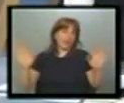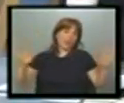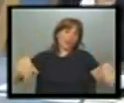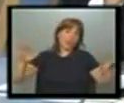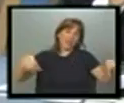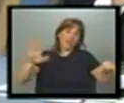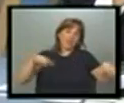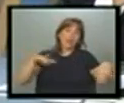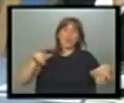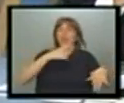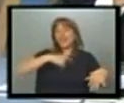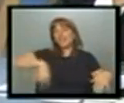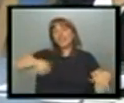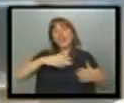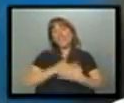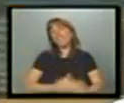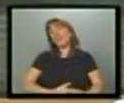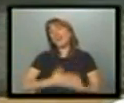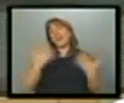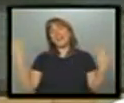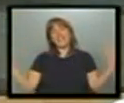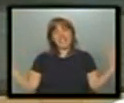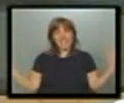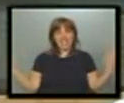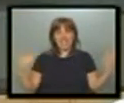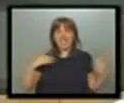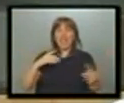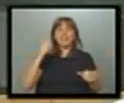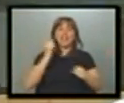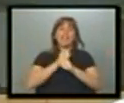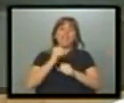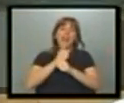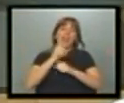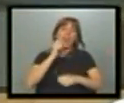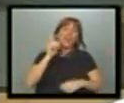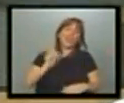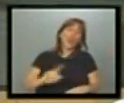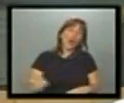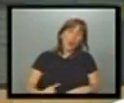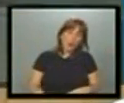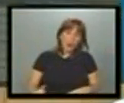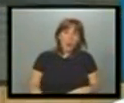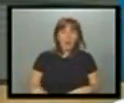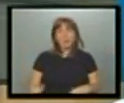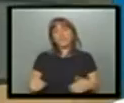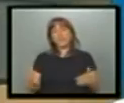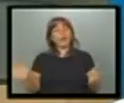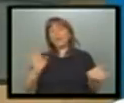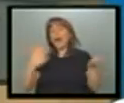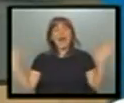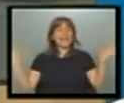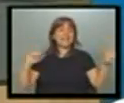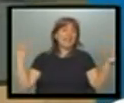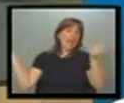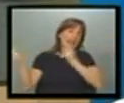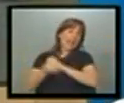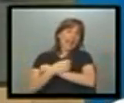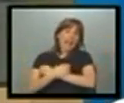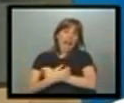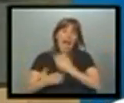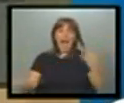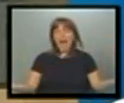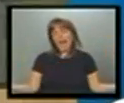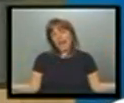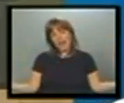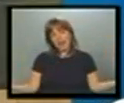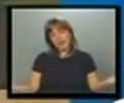ser felices. Si no nos gusta el trabajo, si cambiemos, punto. Borrón y cuenta nueva, bueno. Demos vuelta a la